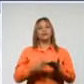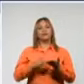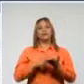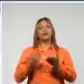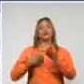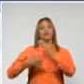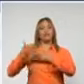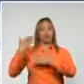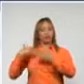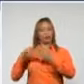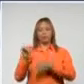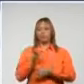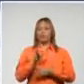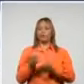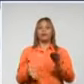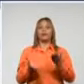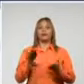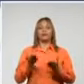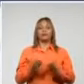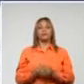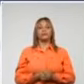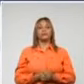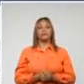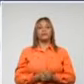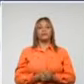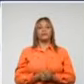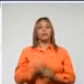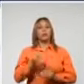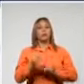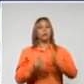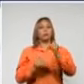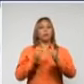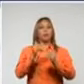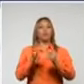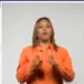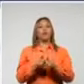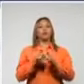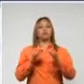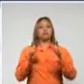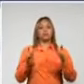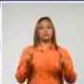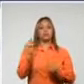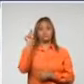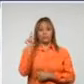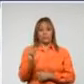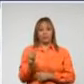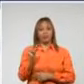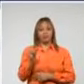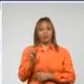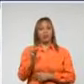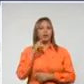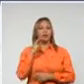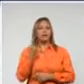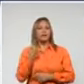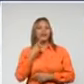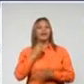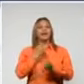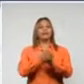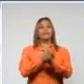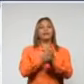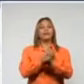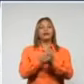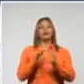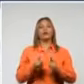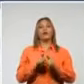natural, en la medida que se incrementan los casos, pues indiscutiblemente el riesgo de que